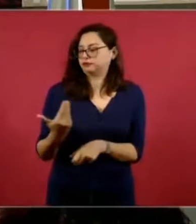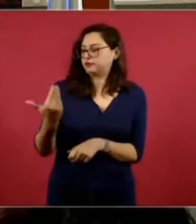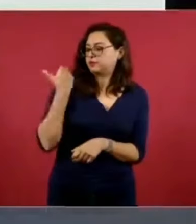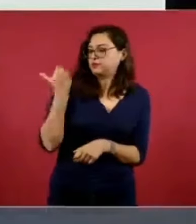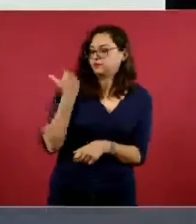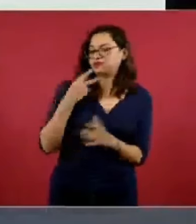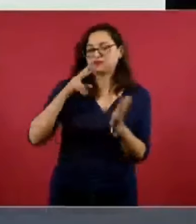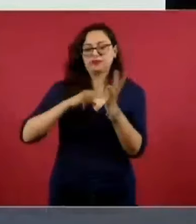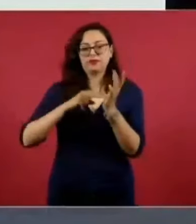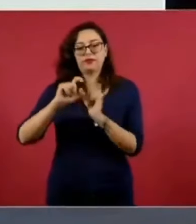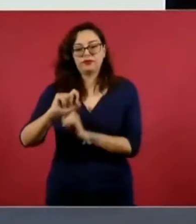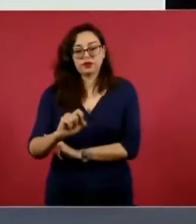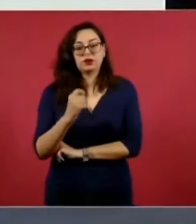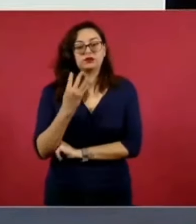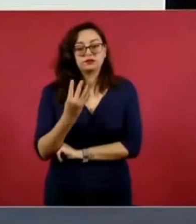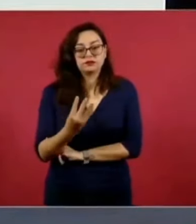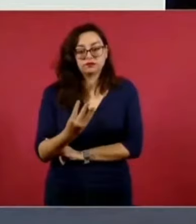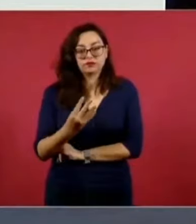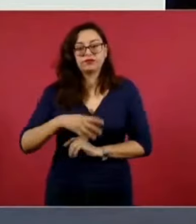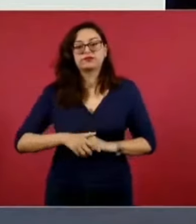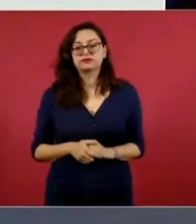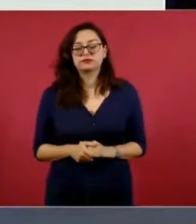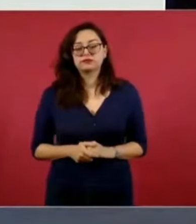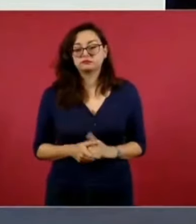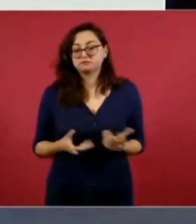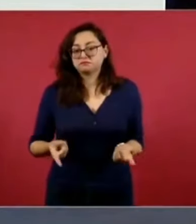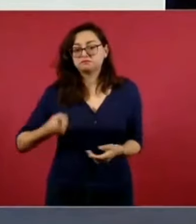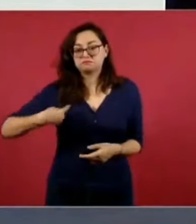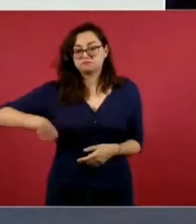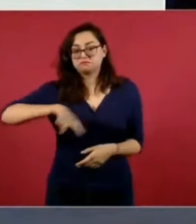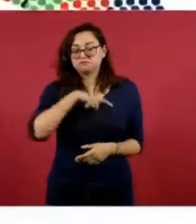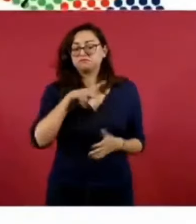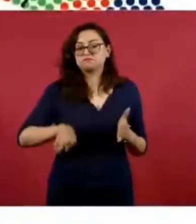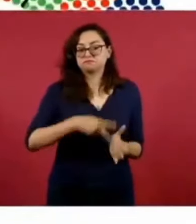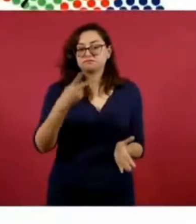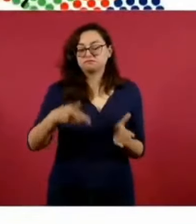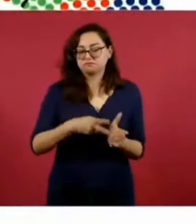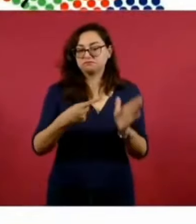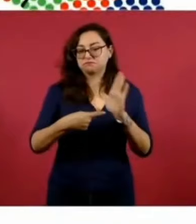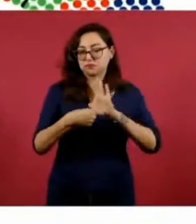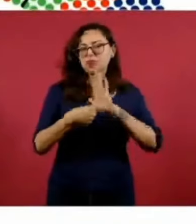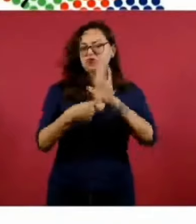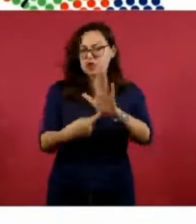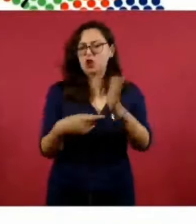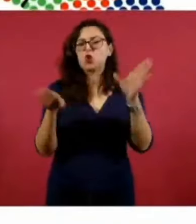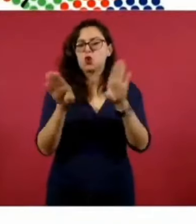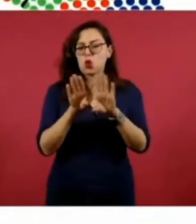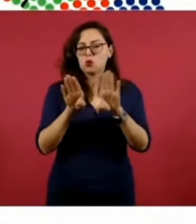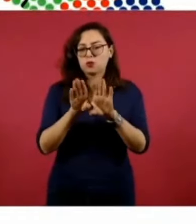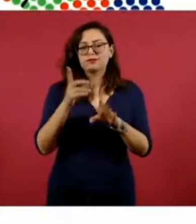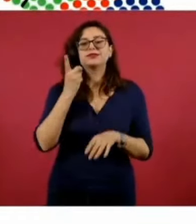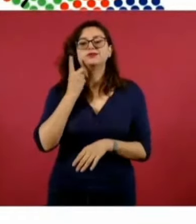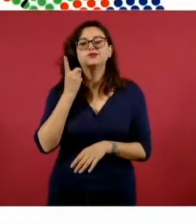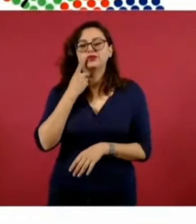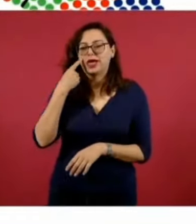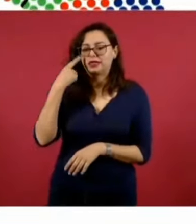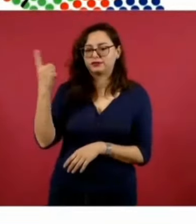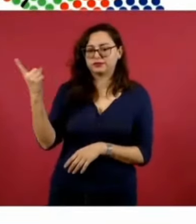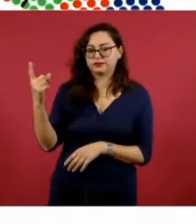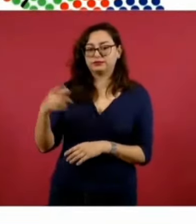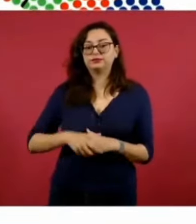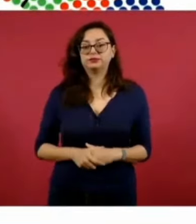elección como podemos ver aquí lo hemos presentado en anteriores ocasiones estos son los diputados por